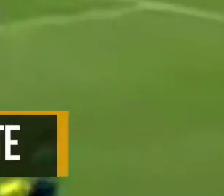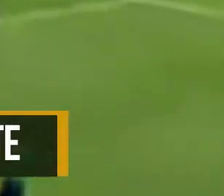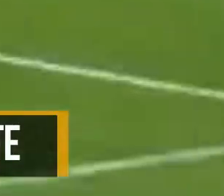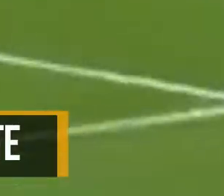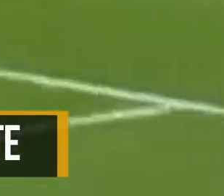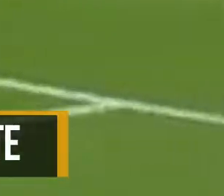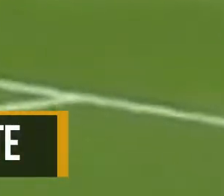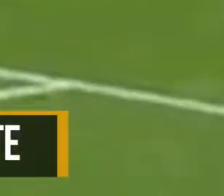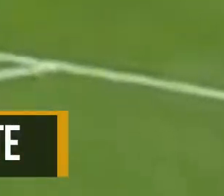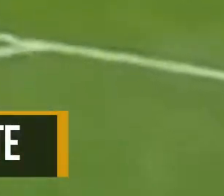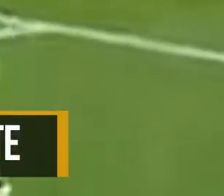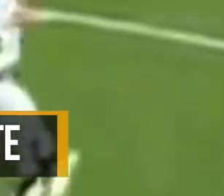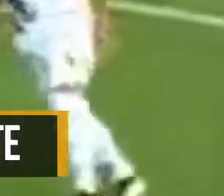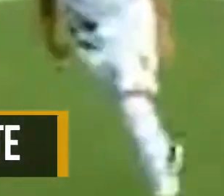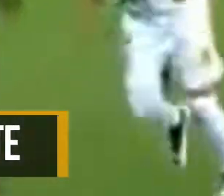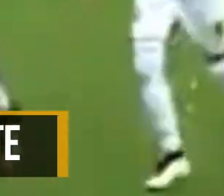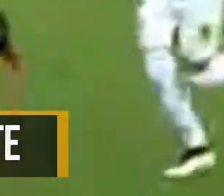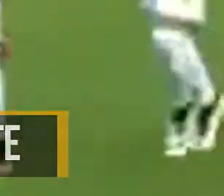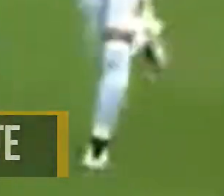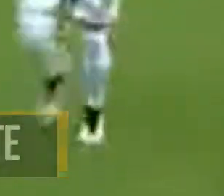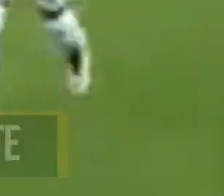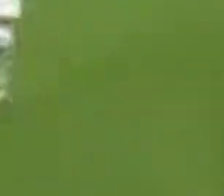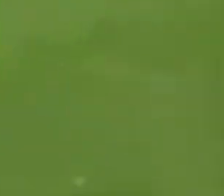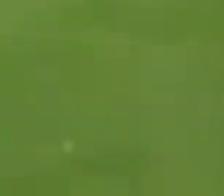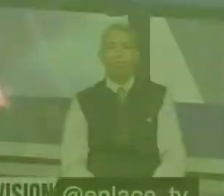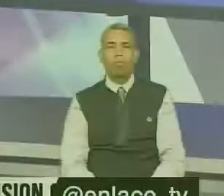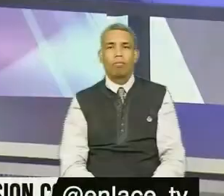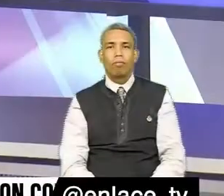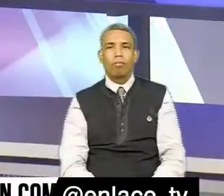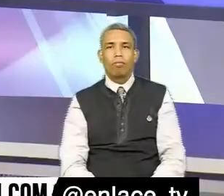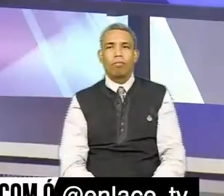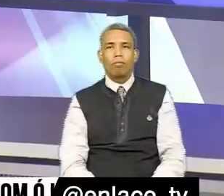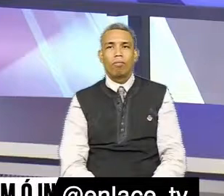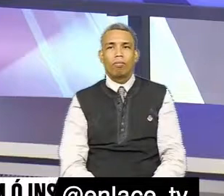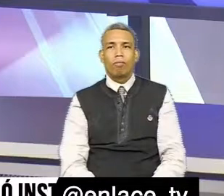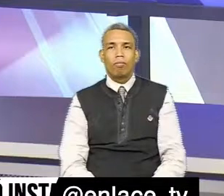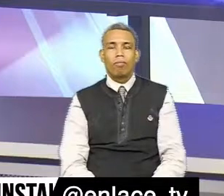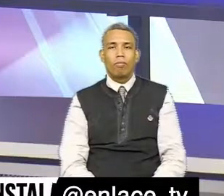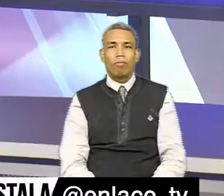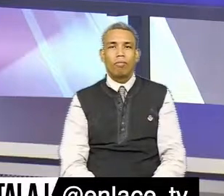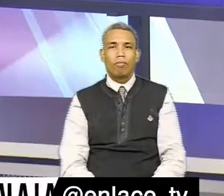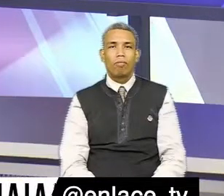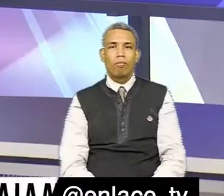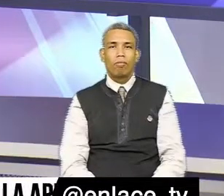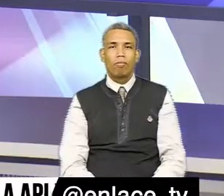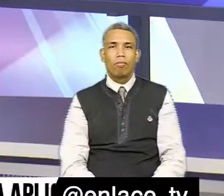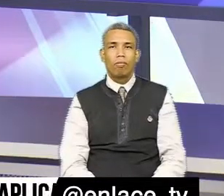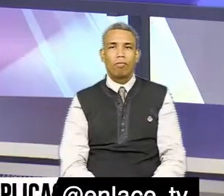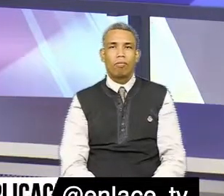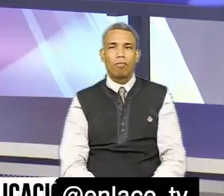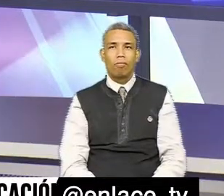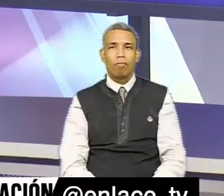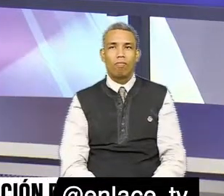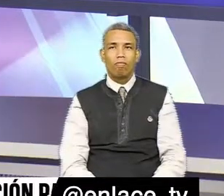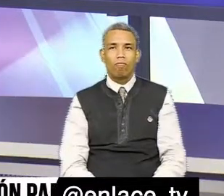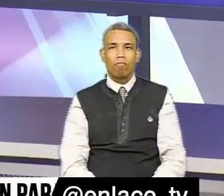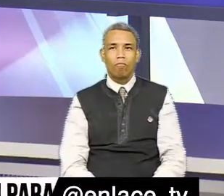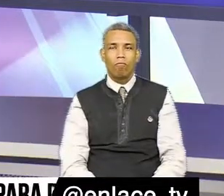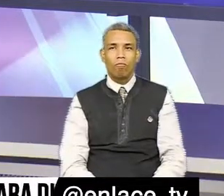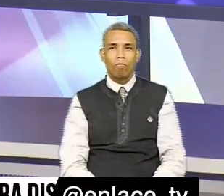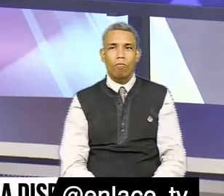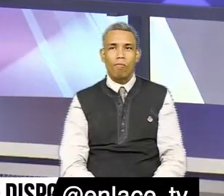confirmado por parte de la dimayor el día ni la hora siéntete como una estrella en 'jogo bonito' canchas sintéticas reservas ya